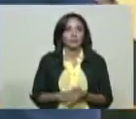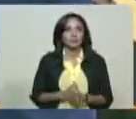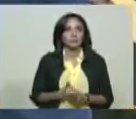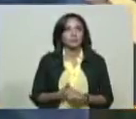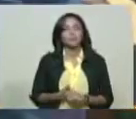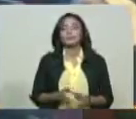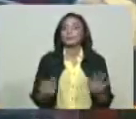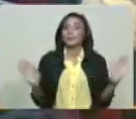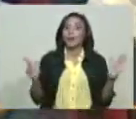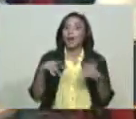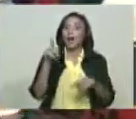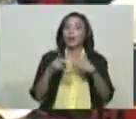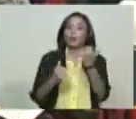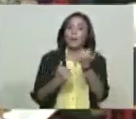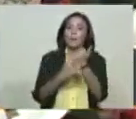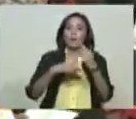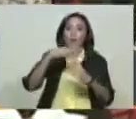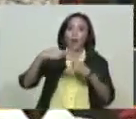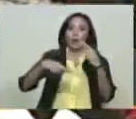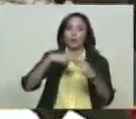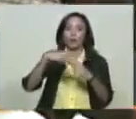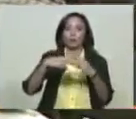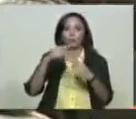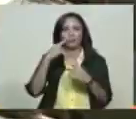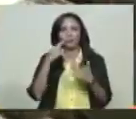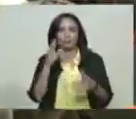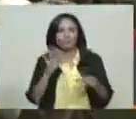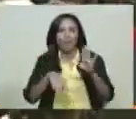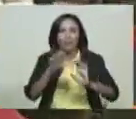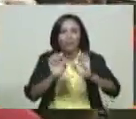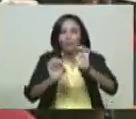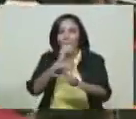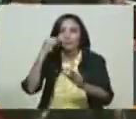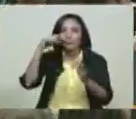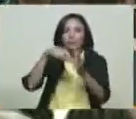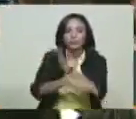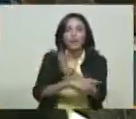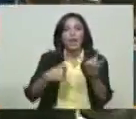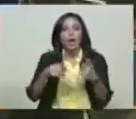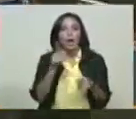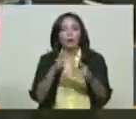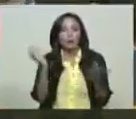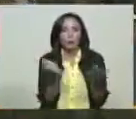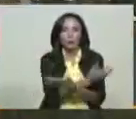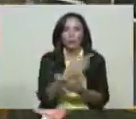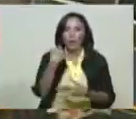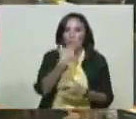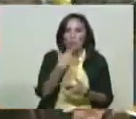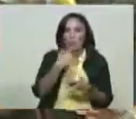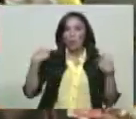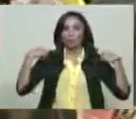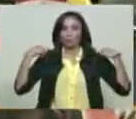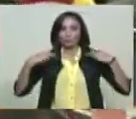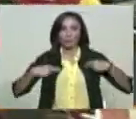que se vistan de rojo rojito quite los rojos rojitos y póngale los ganchos compadres